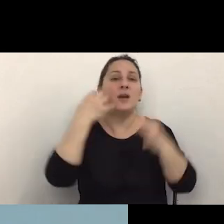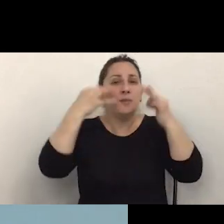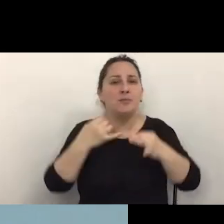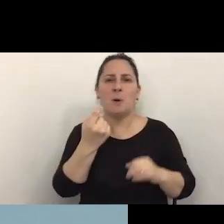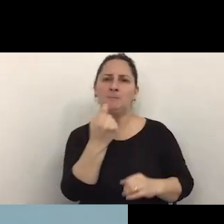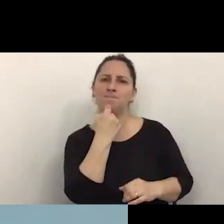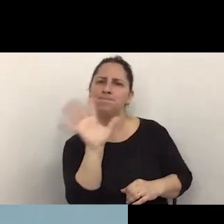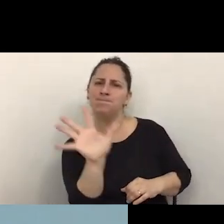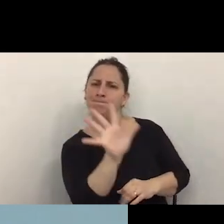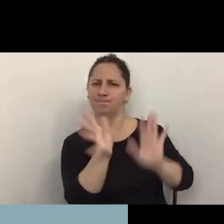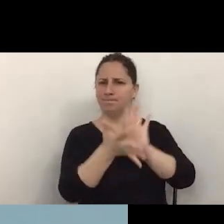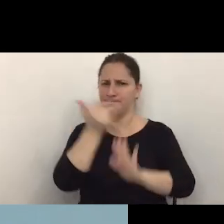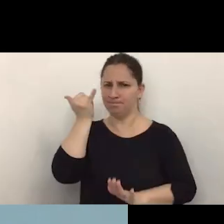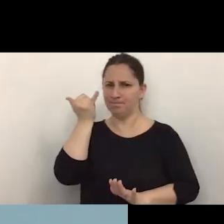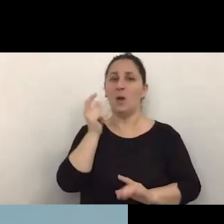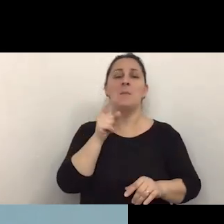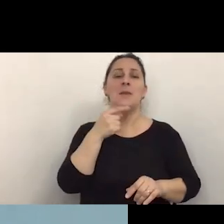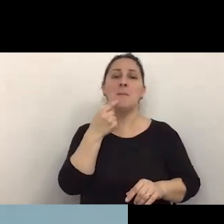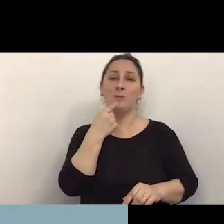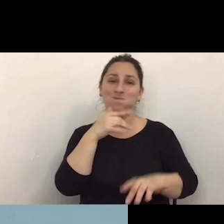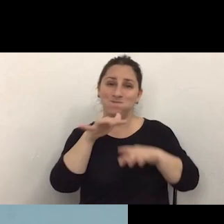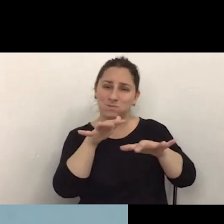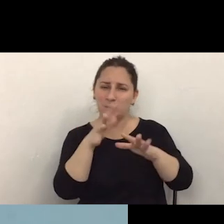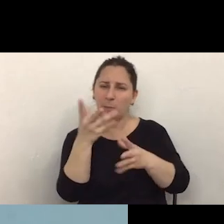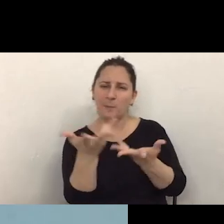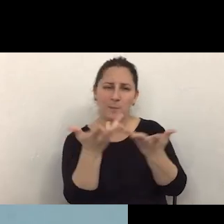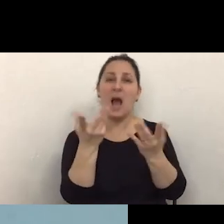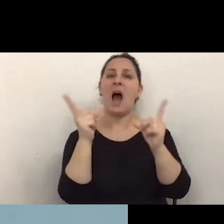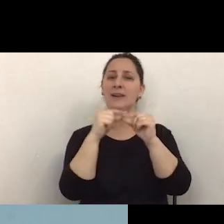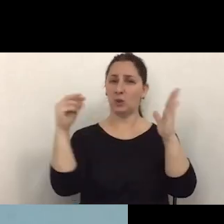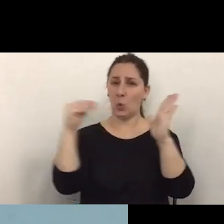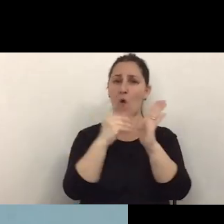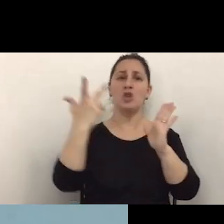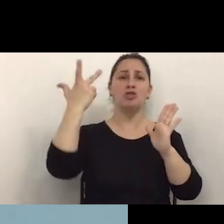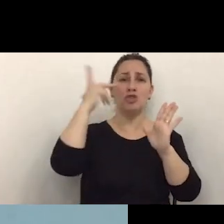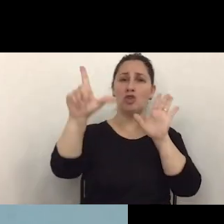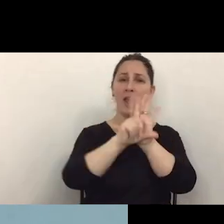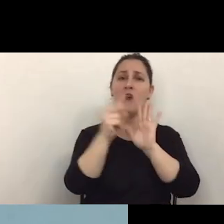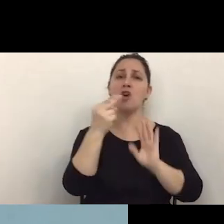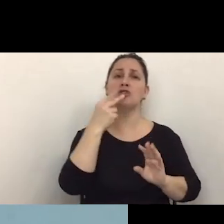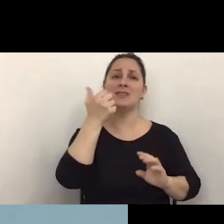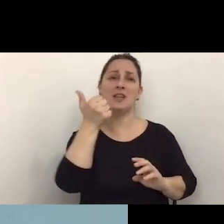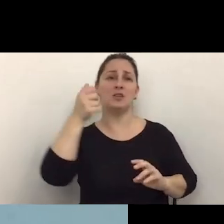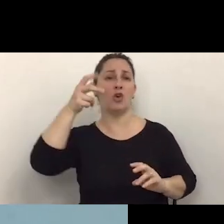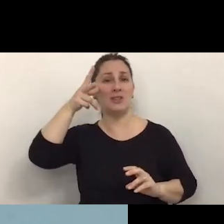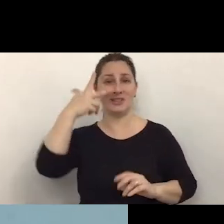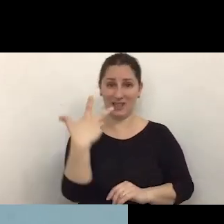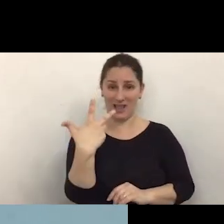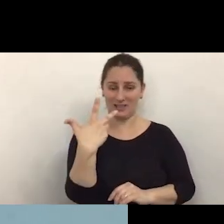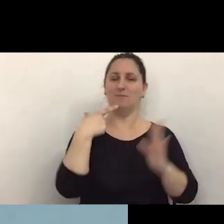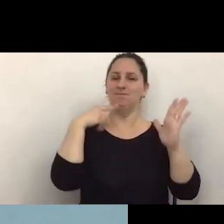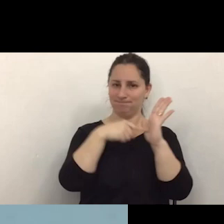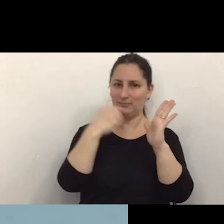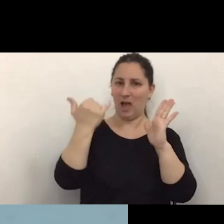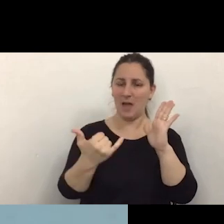presunta. Las presunciones están establecidas en el artículo 18 de la Ley 11.683, y